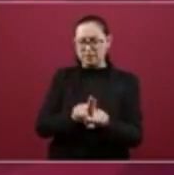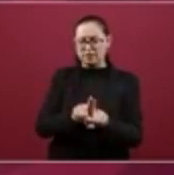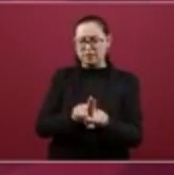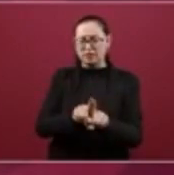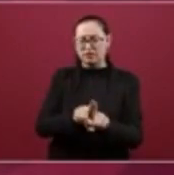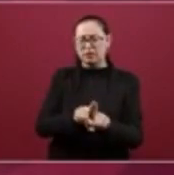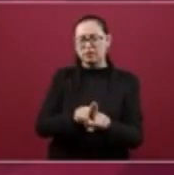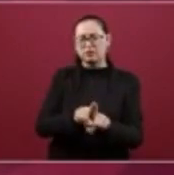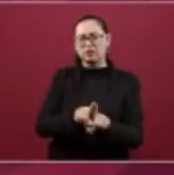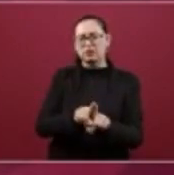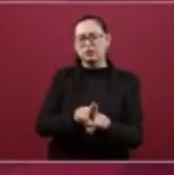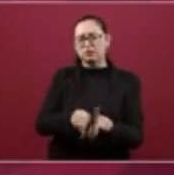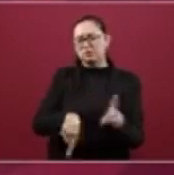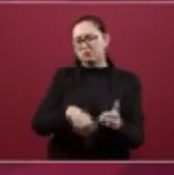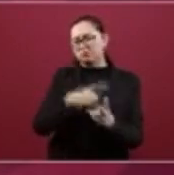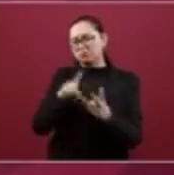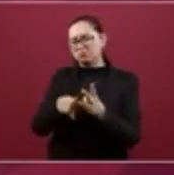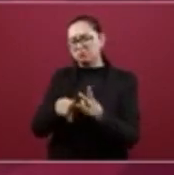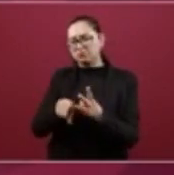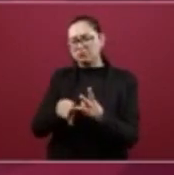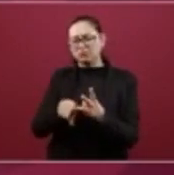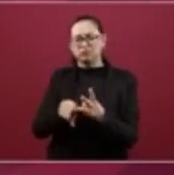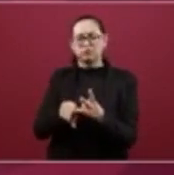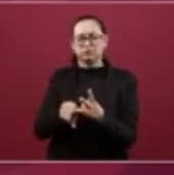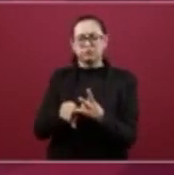como me reuní con